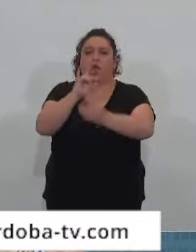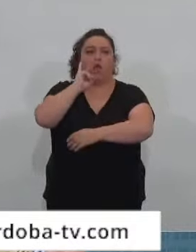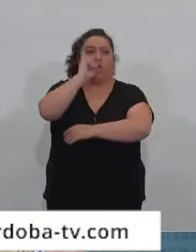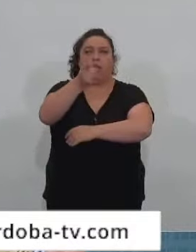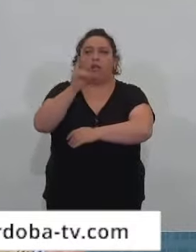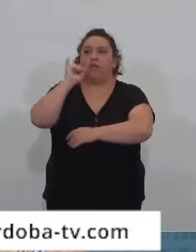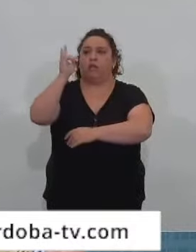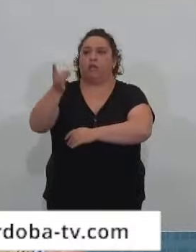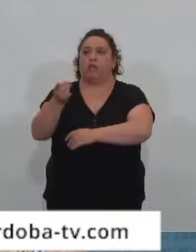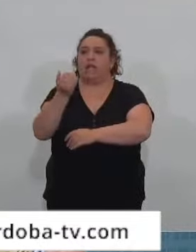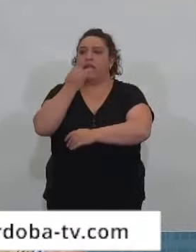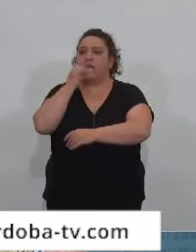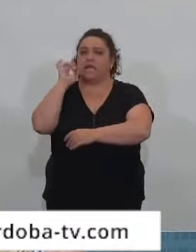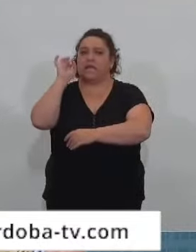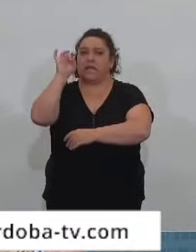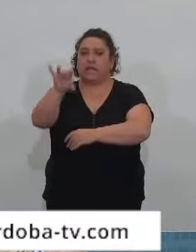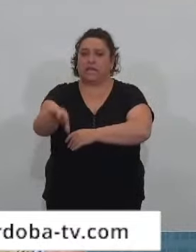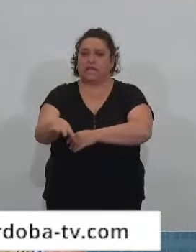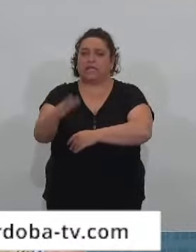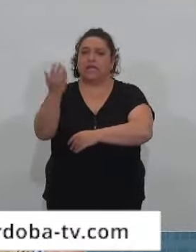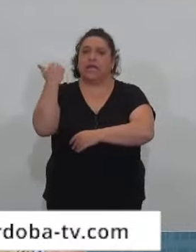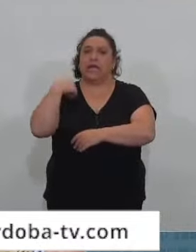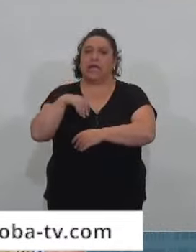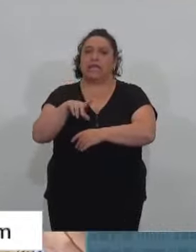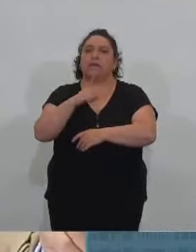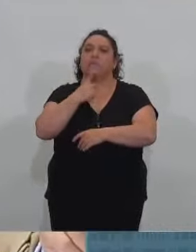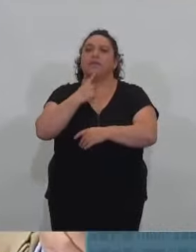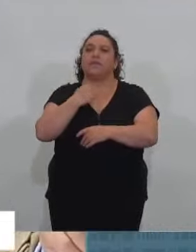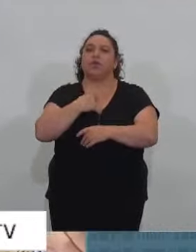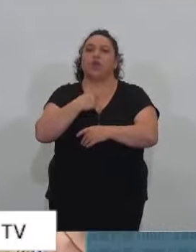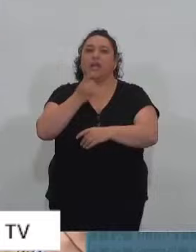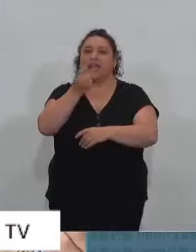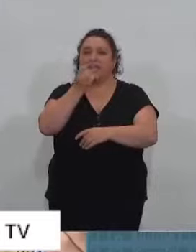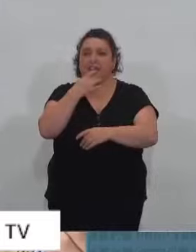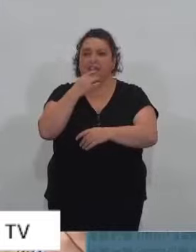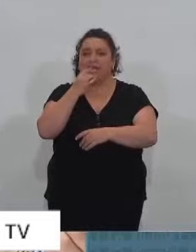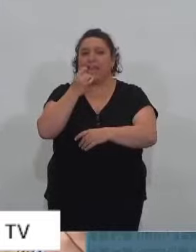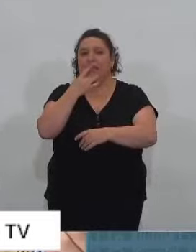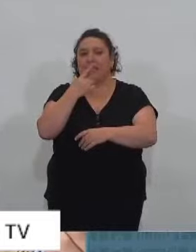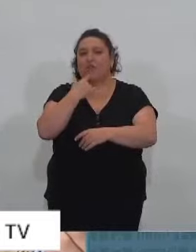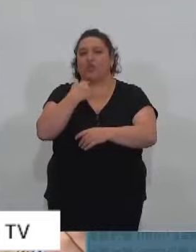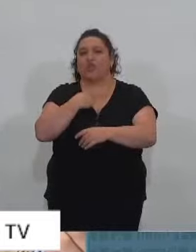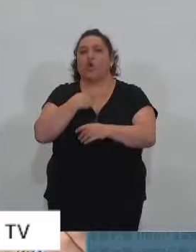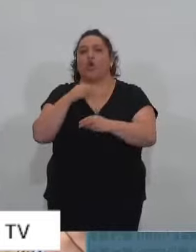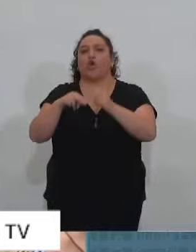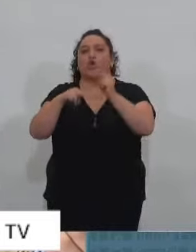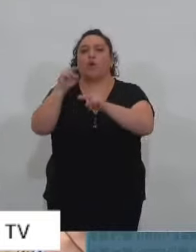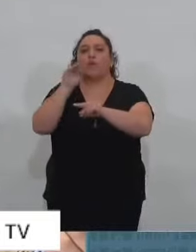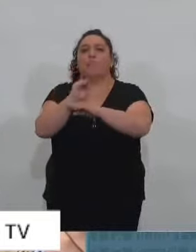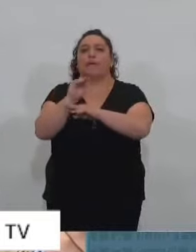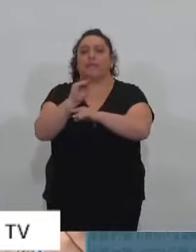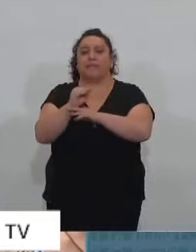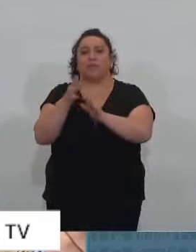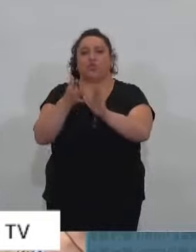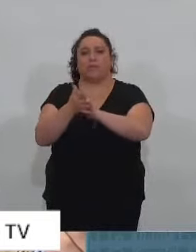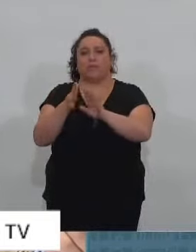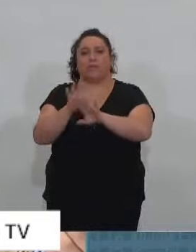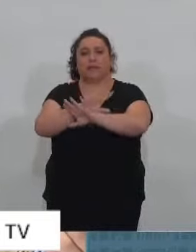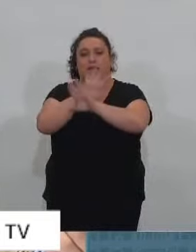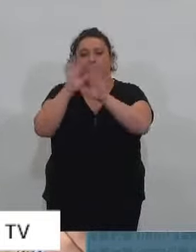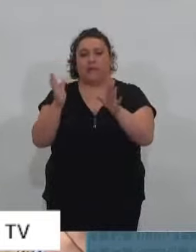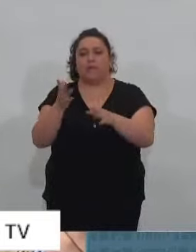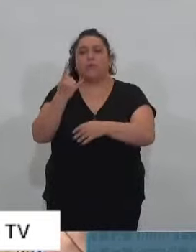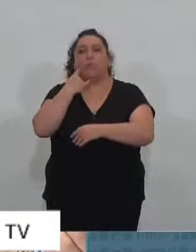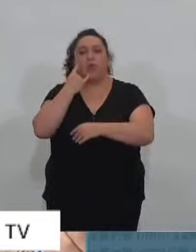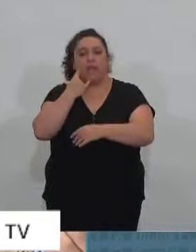trasladabas que la carta decía que había una obra de mantenimiento, pero no se explicaba. Sí, en la conversación telefónica se le había explicado a todos, pero entiendo evidentemente el